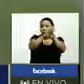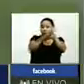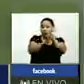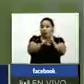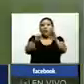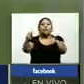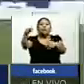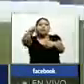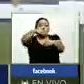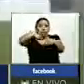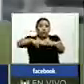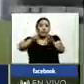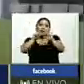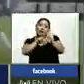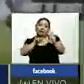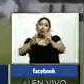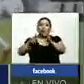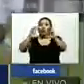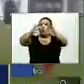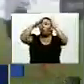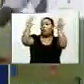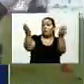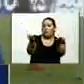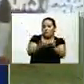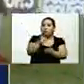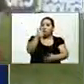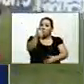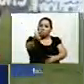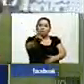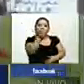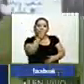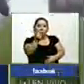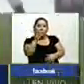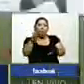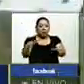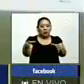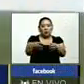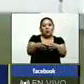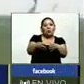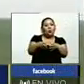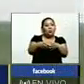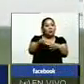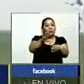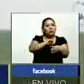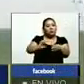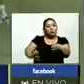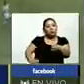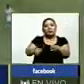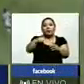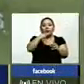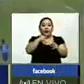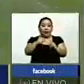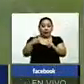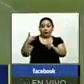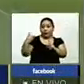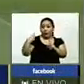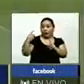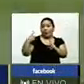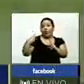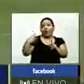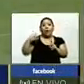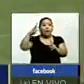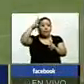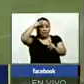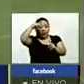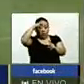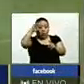y 68 en el mundo. Estas son buenas noticias para el azul y blanco que comanda el mexicano Carlos de los Cobos, porque si